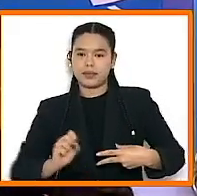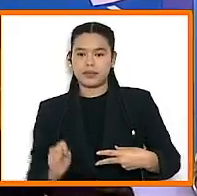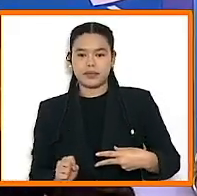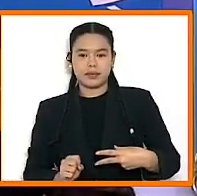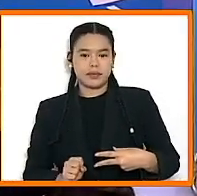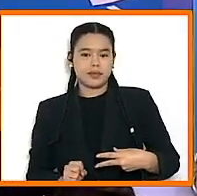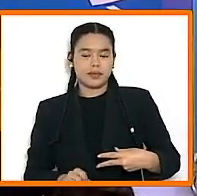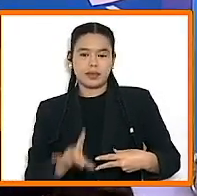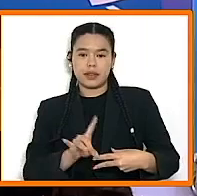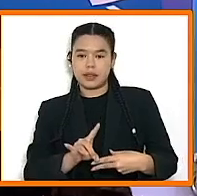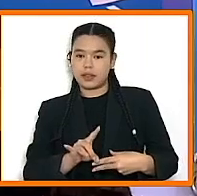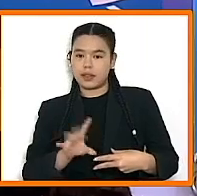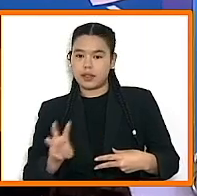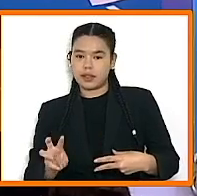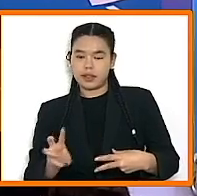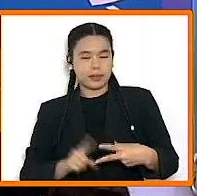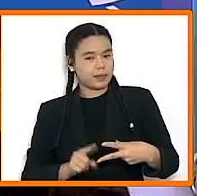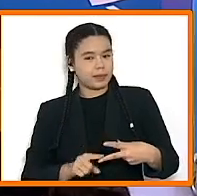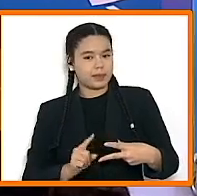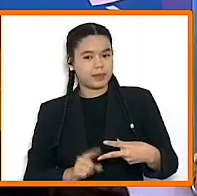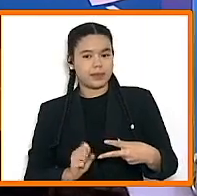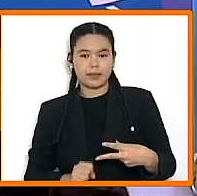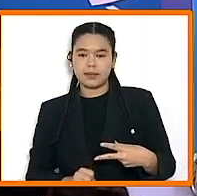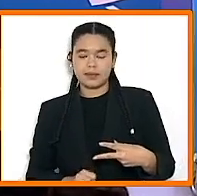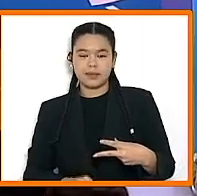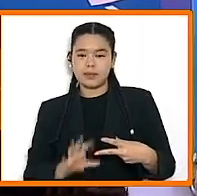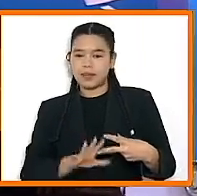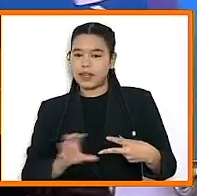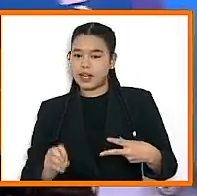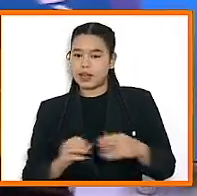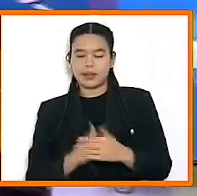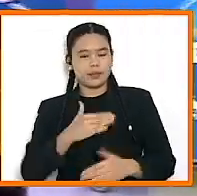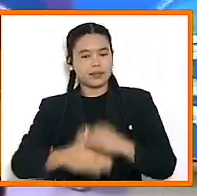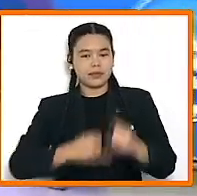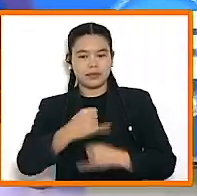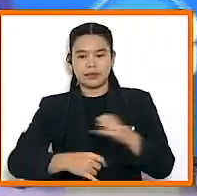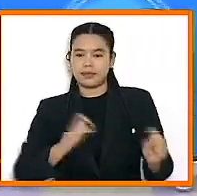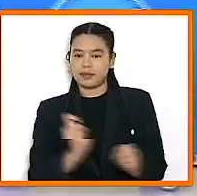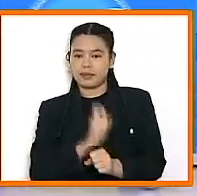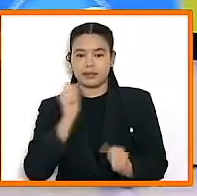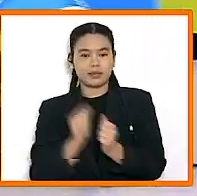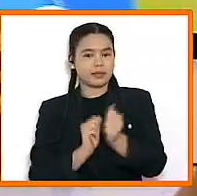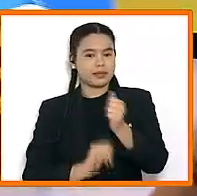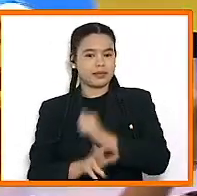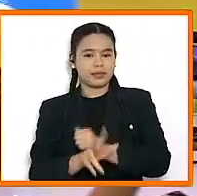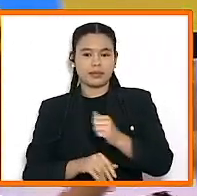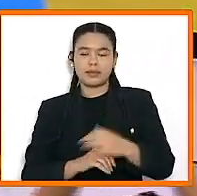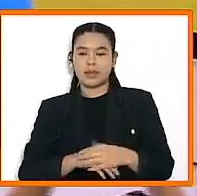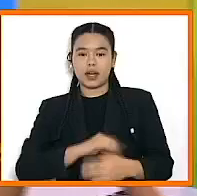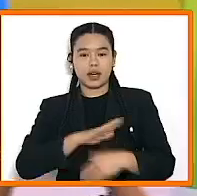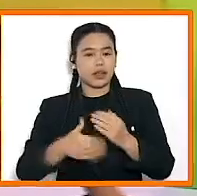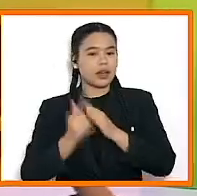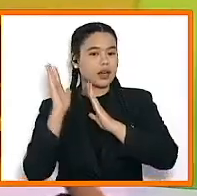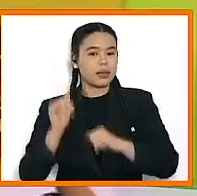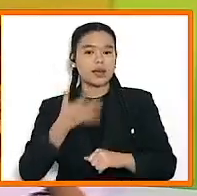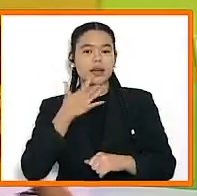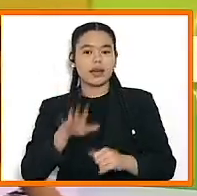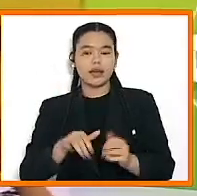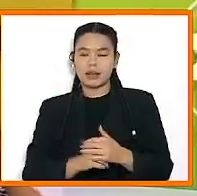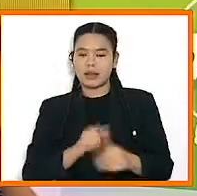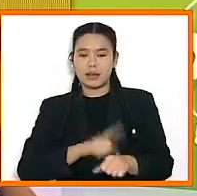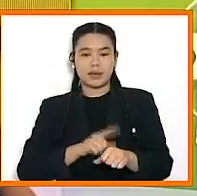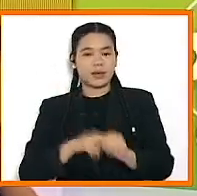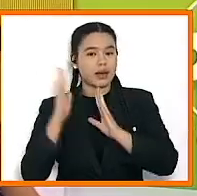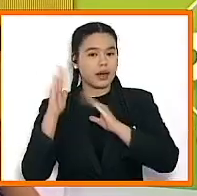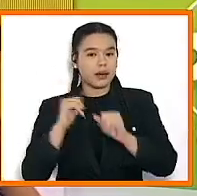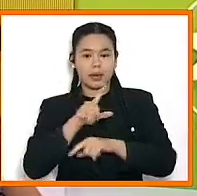1, 86, posición 2, 50. Continuamos pegando y ganando con Pega 3. Te deseo muchísima suerte. Espero que tengas